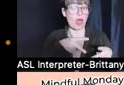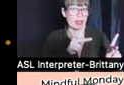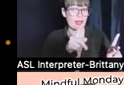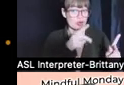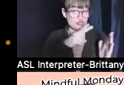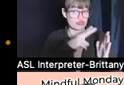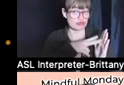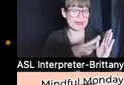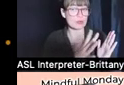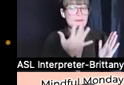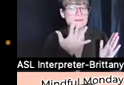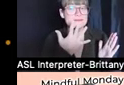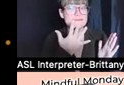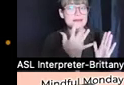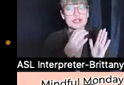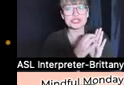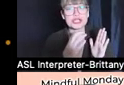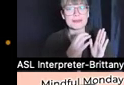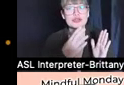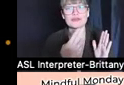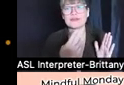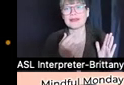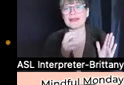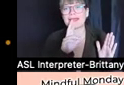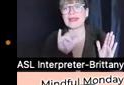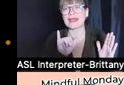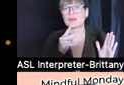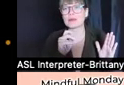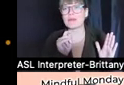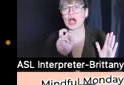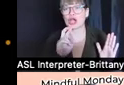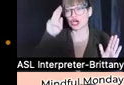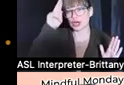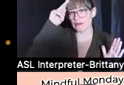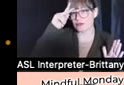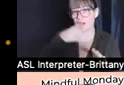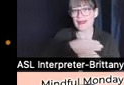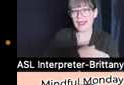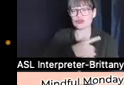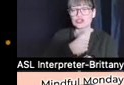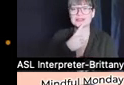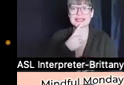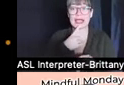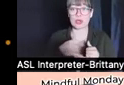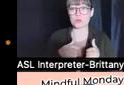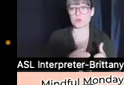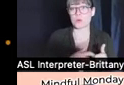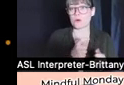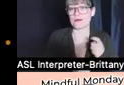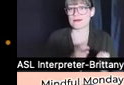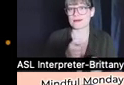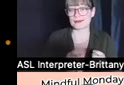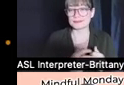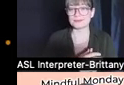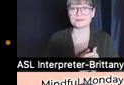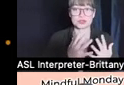vas a poder leer tu capítulo favorito de Harry Potter después de que hagas tal y tal. O